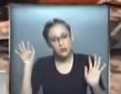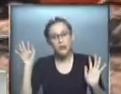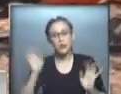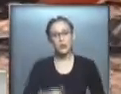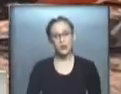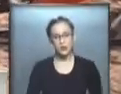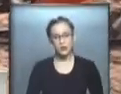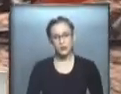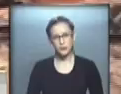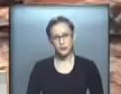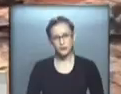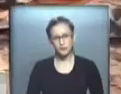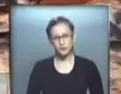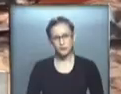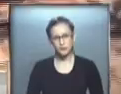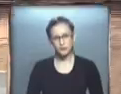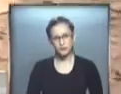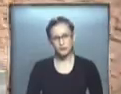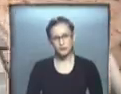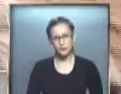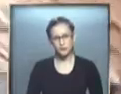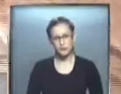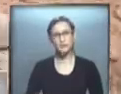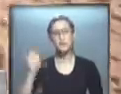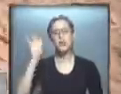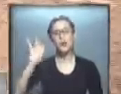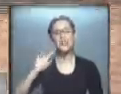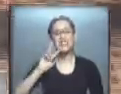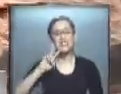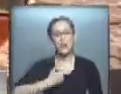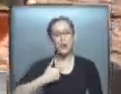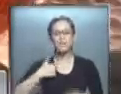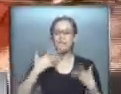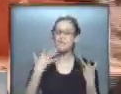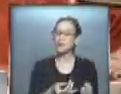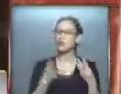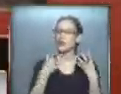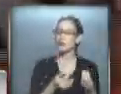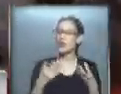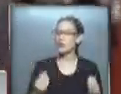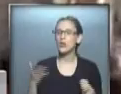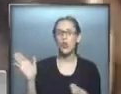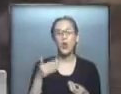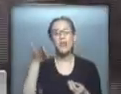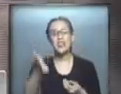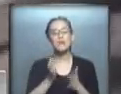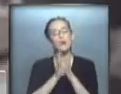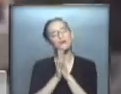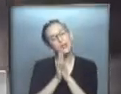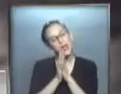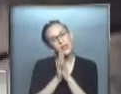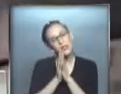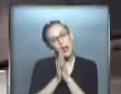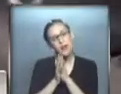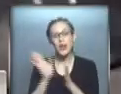a la población de la provincia de san juan mejorar para que el resto y